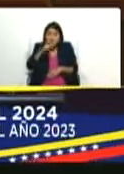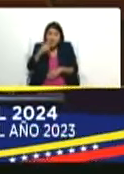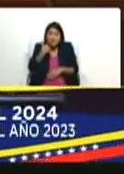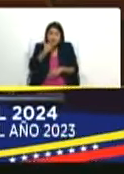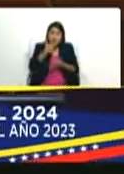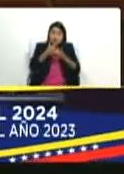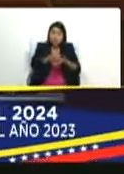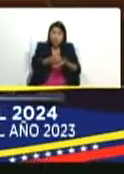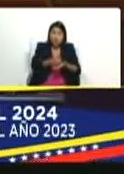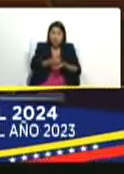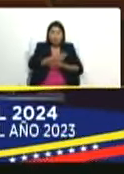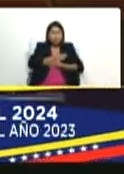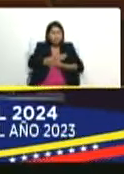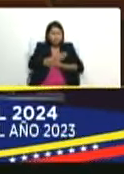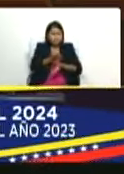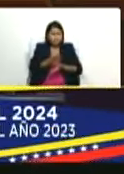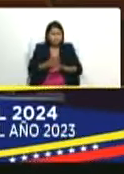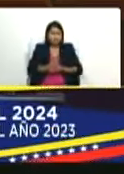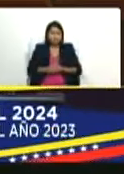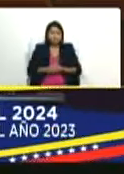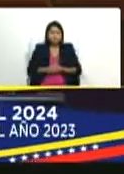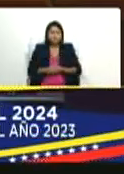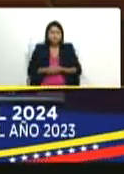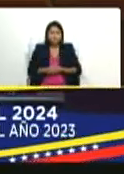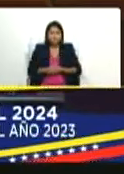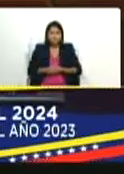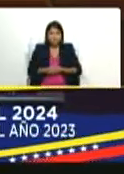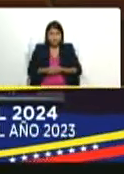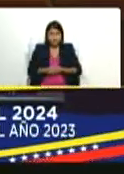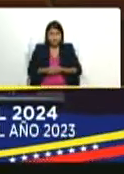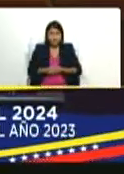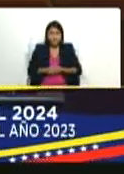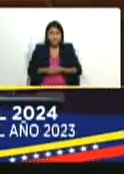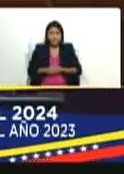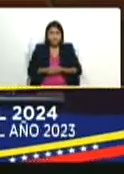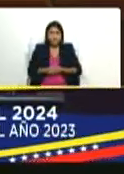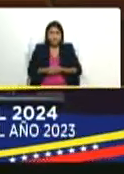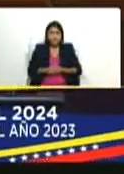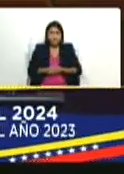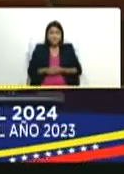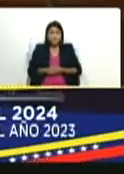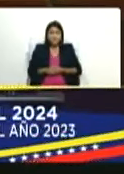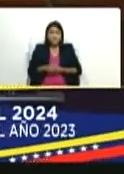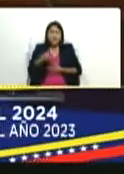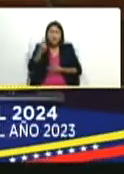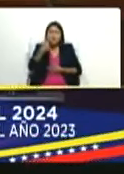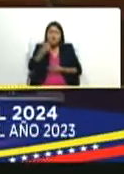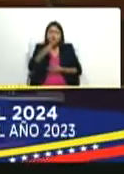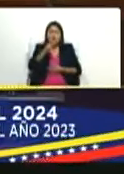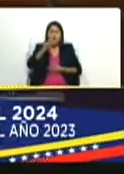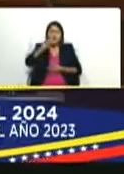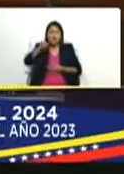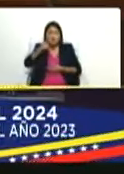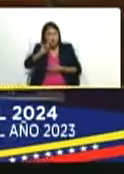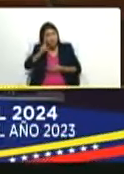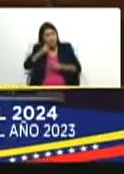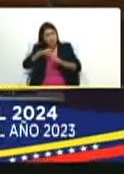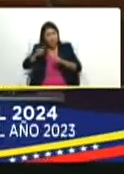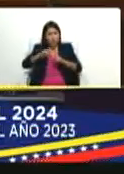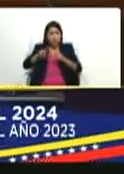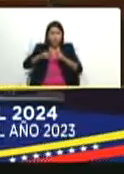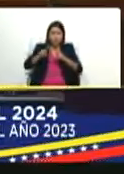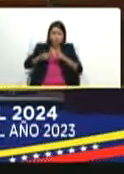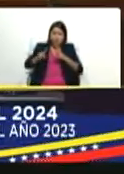para todos los trabajadores y trabajadoras de este Poder Judicial, no solo del Tribunal Supremo de Justicia, sino de todo nuestro digno